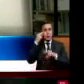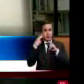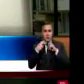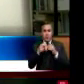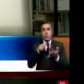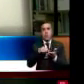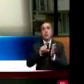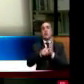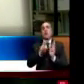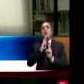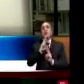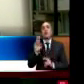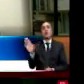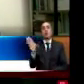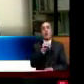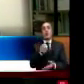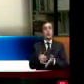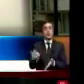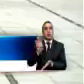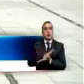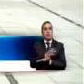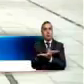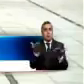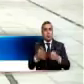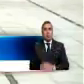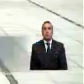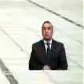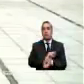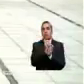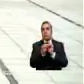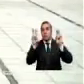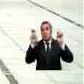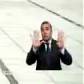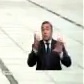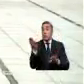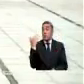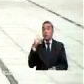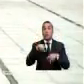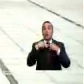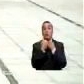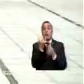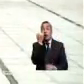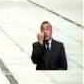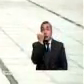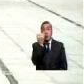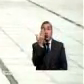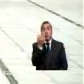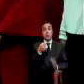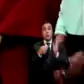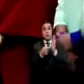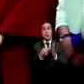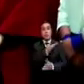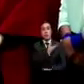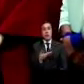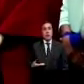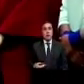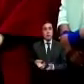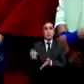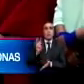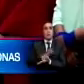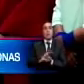y respóndale como la Asamblea Nacional amerita. Cambiamos de tema, y hace poco el movimiento indígena presentó a la presidenta de la Asamblea